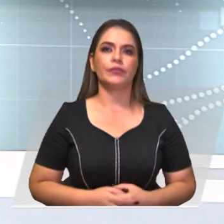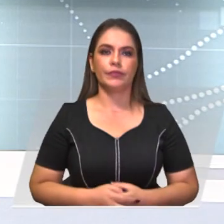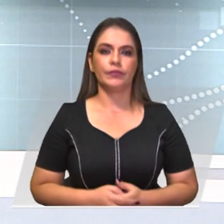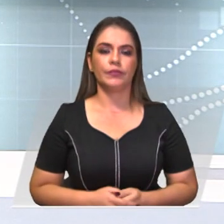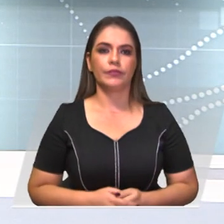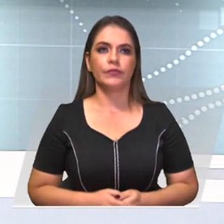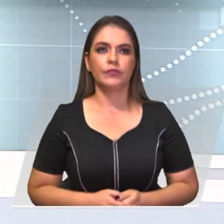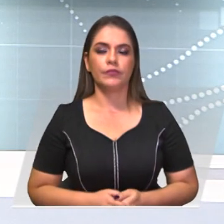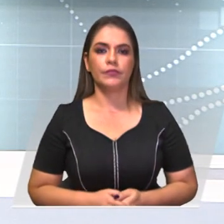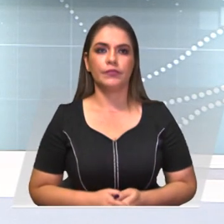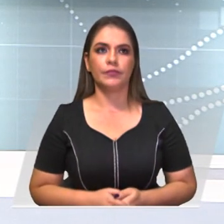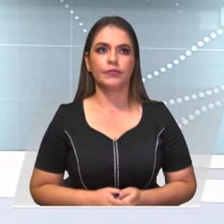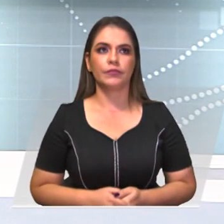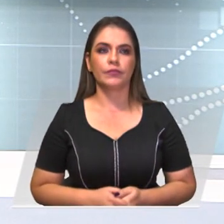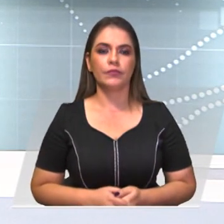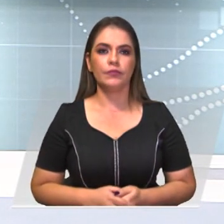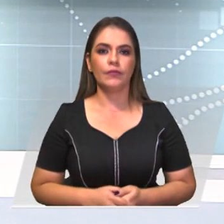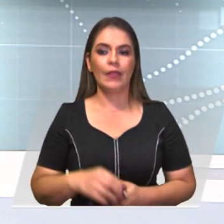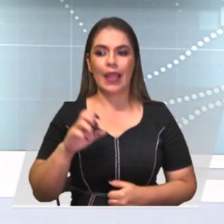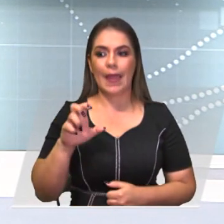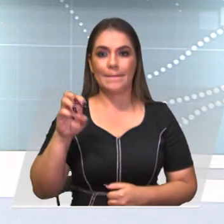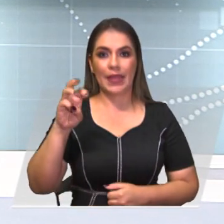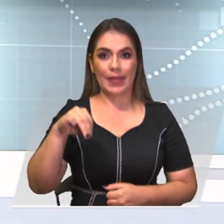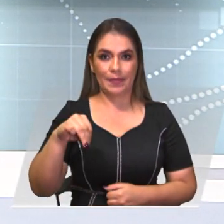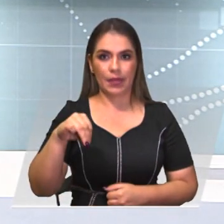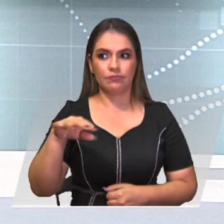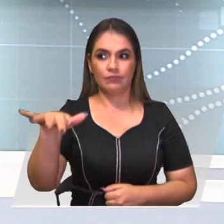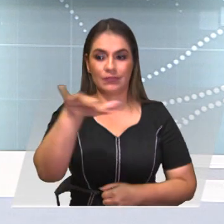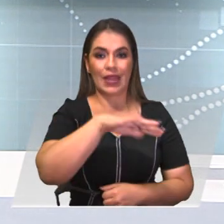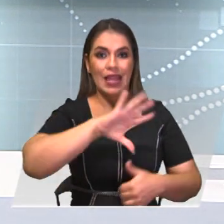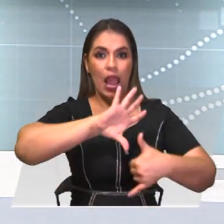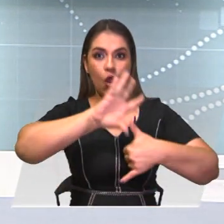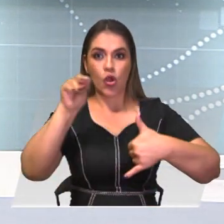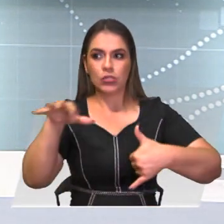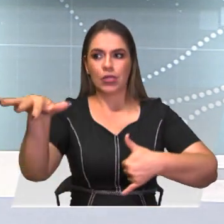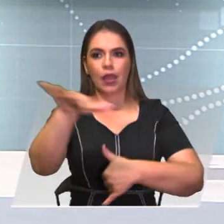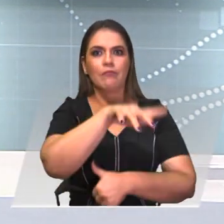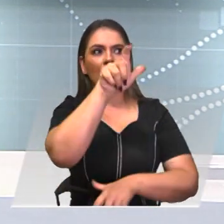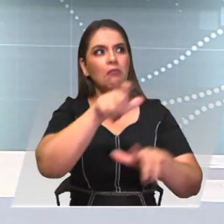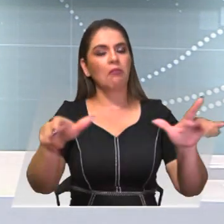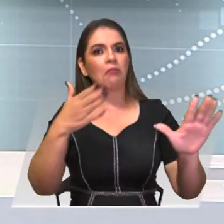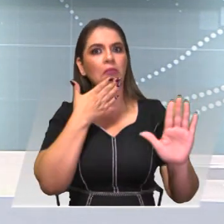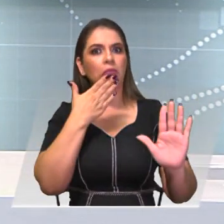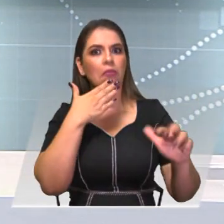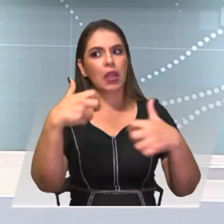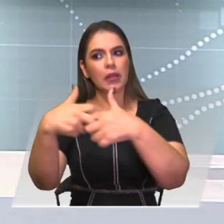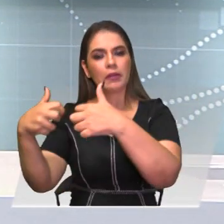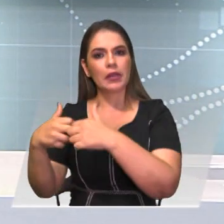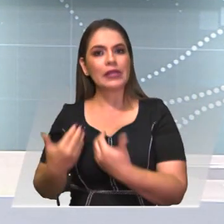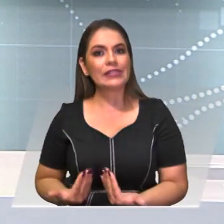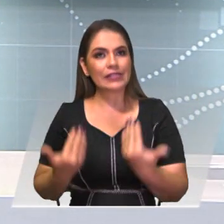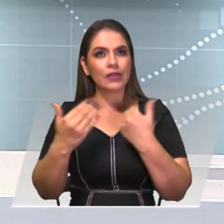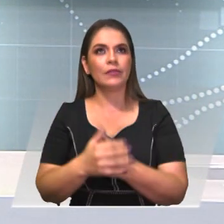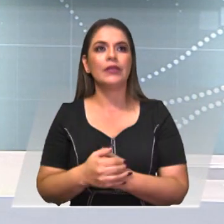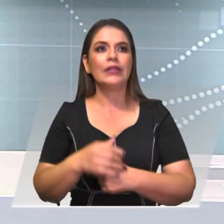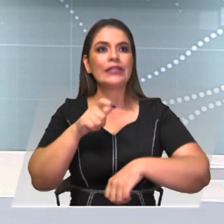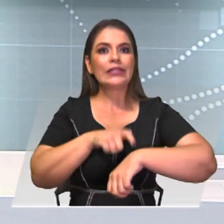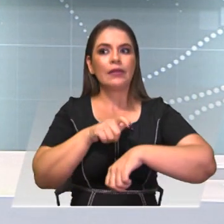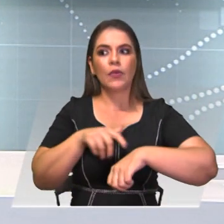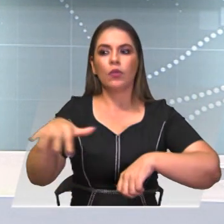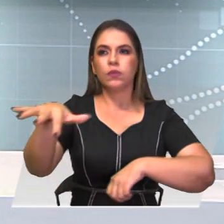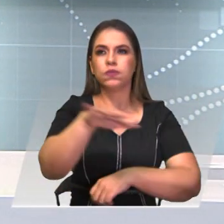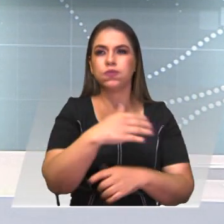durante los primeros meses de operación de pm en la costa atlántica los resultados han sido satisfactorios se ha logrado reducir el tiempo de